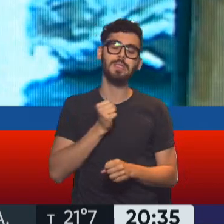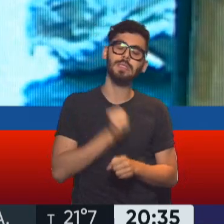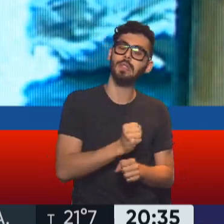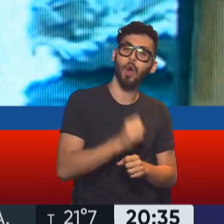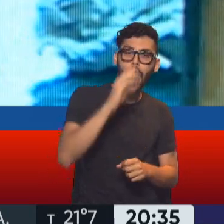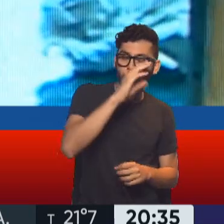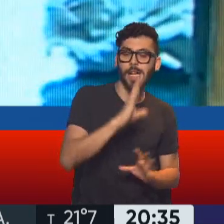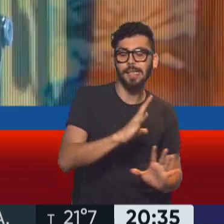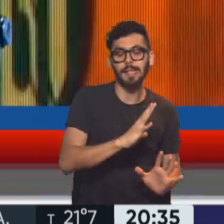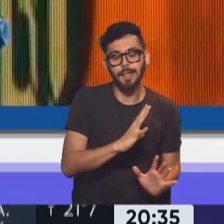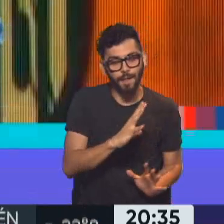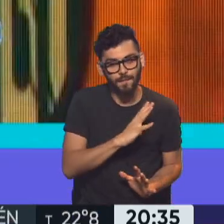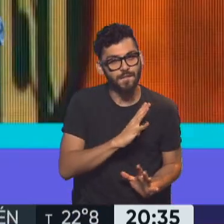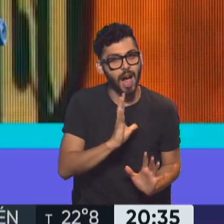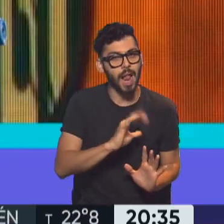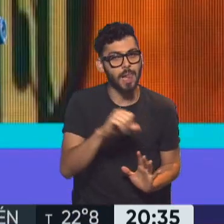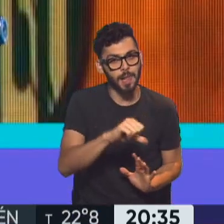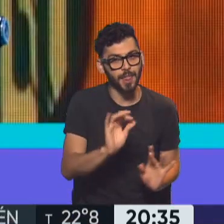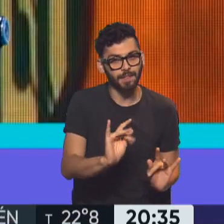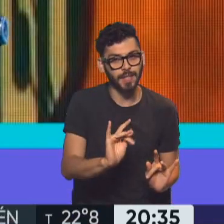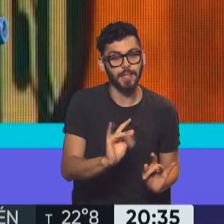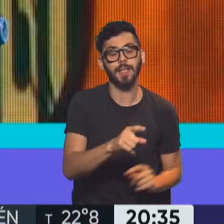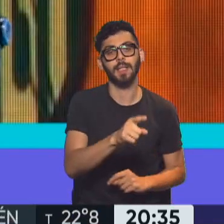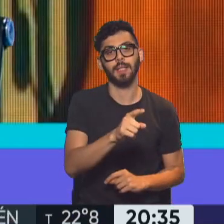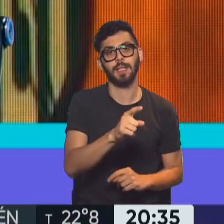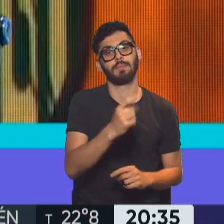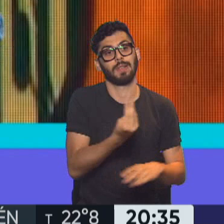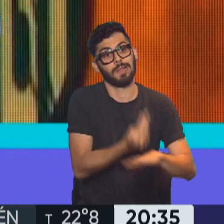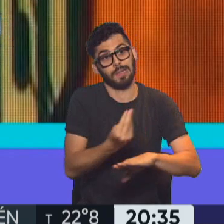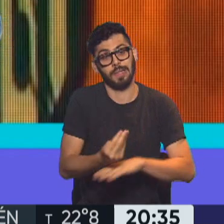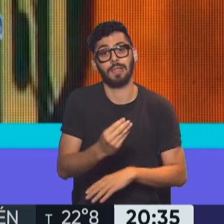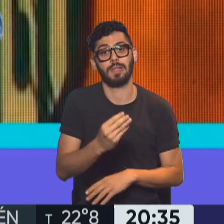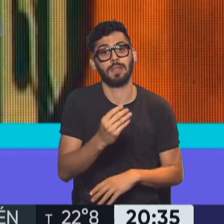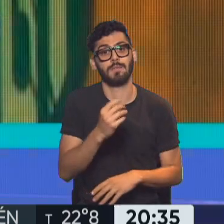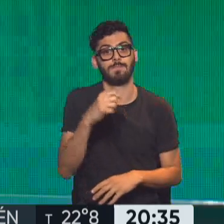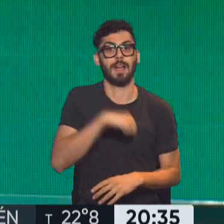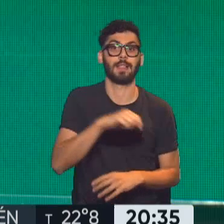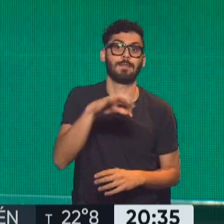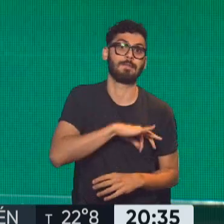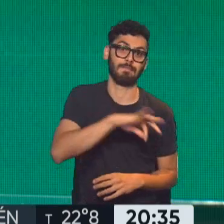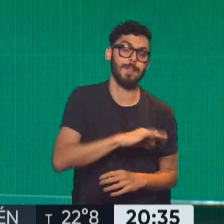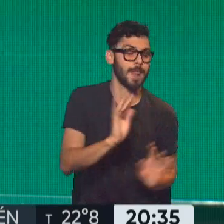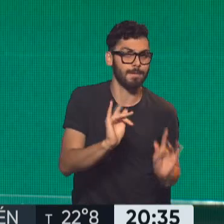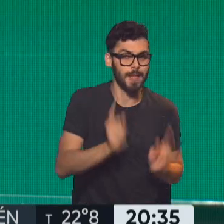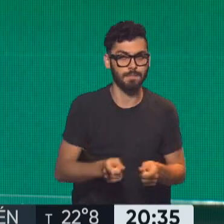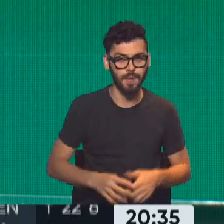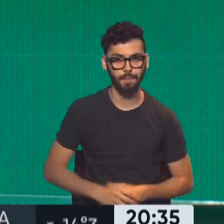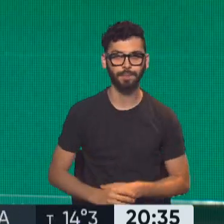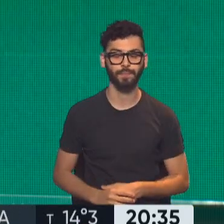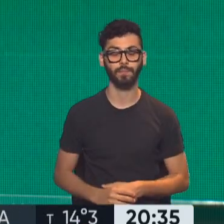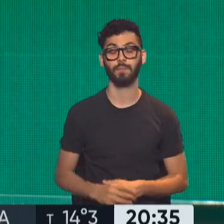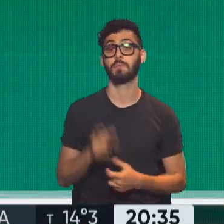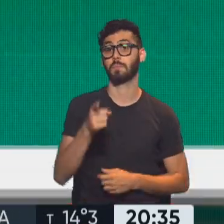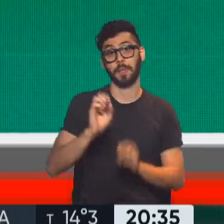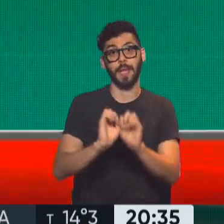informales la cosa todavía sigue estando bastante complicada, tanto en la ocupación como en los ingresos. Bueno, muy claro lo que decía